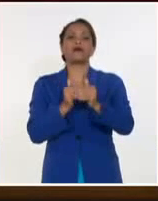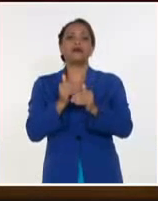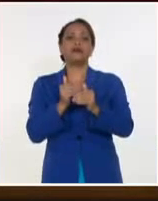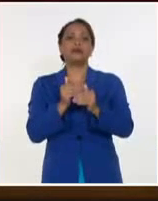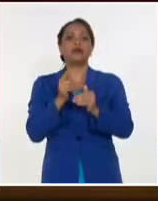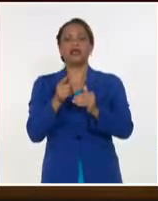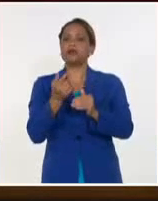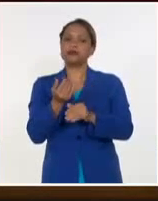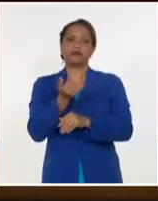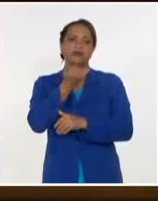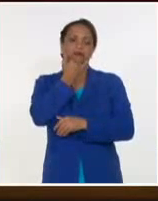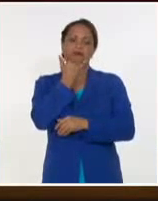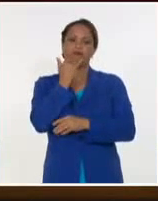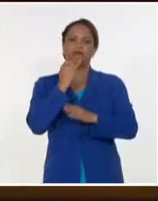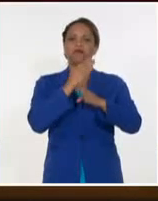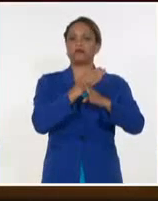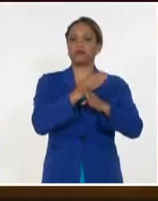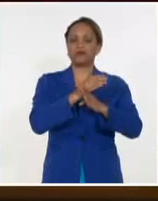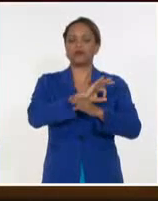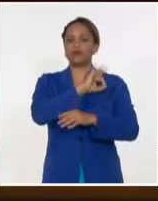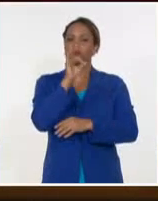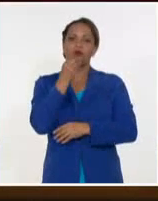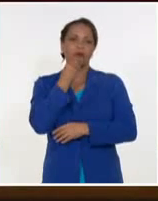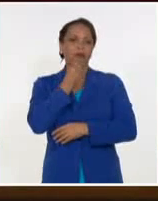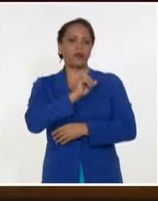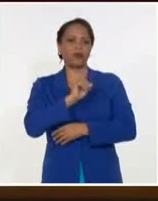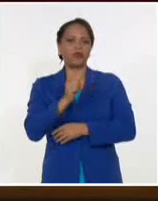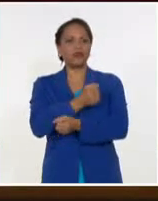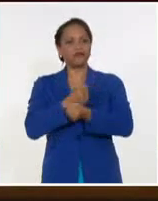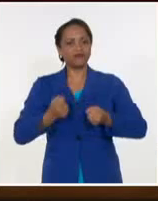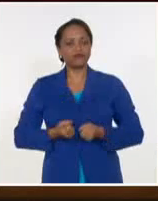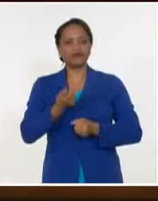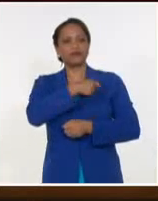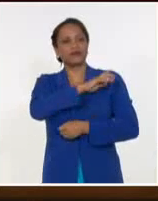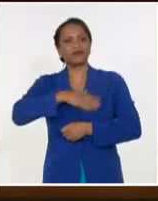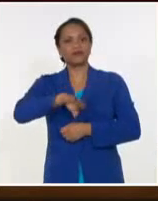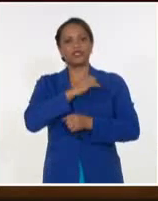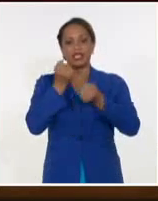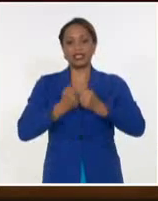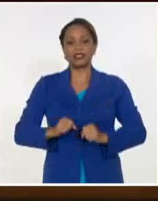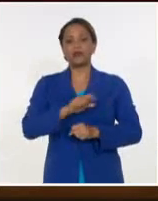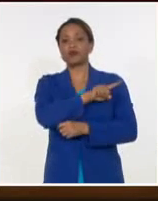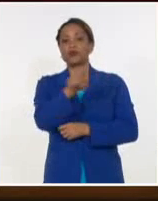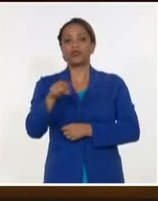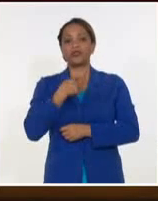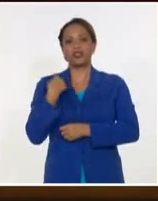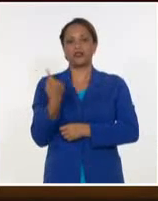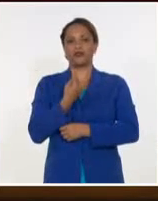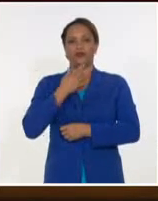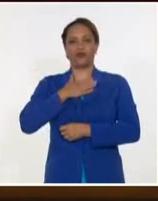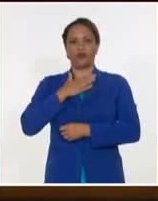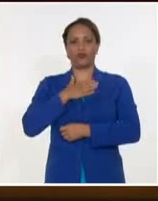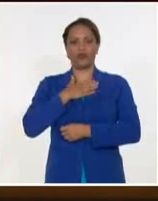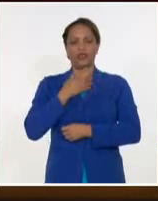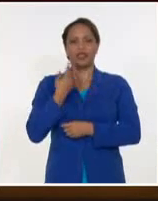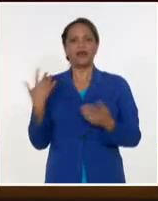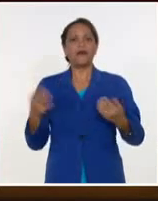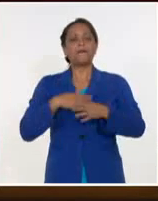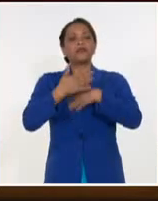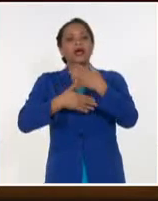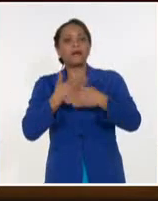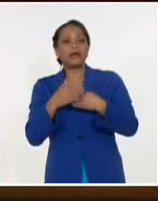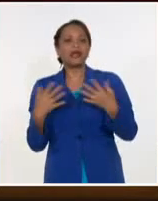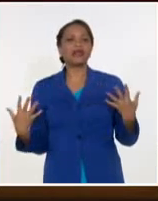han podido con la resistencia creativa de este pueblo del que nacimos ustedes y nosotros. Mezcla formidable de